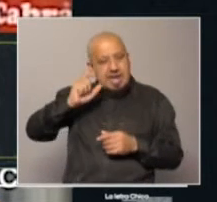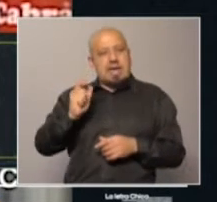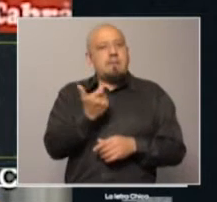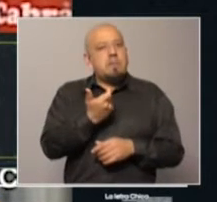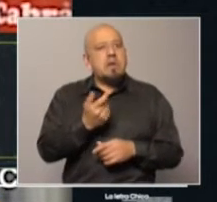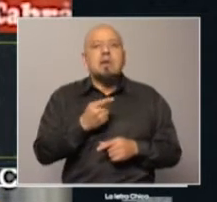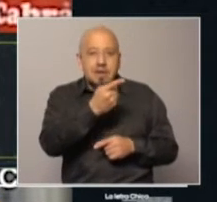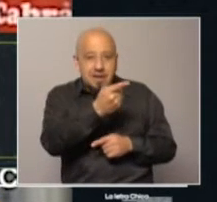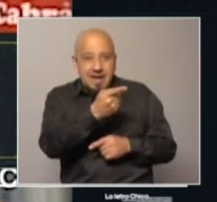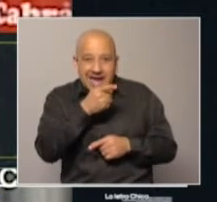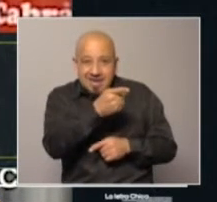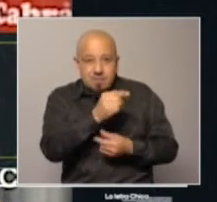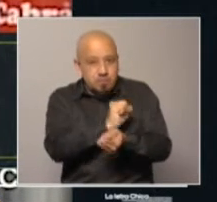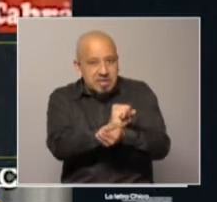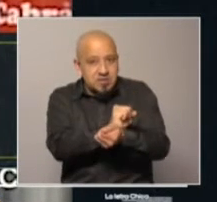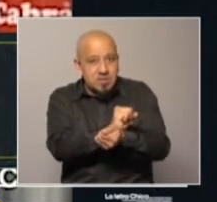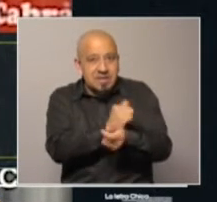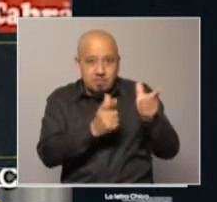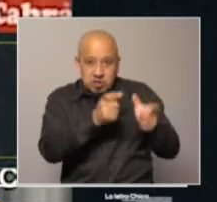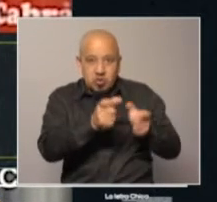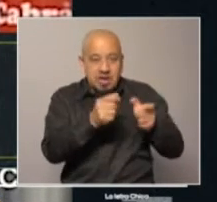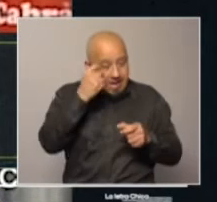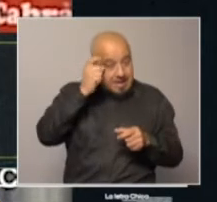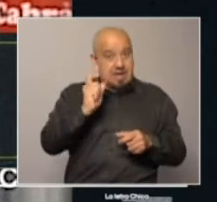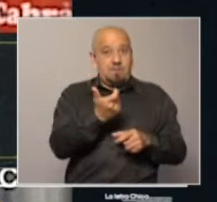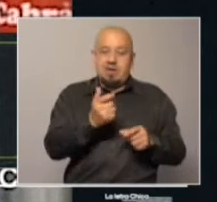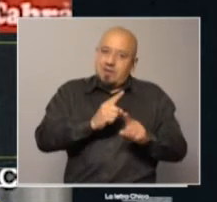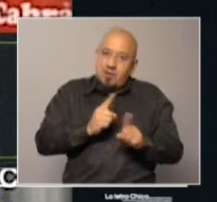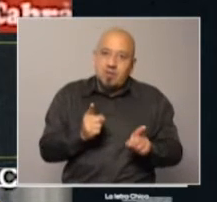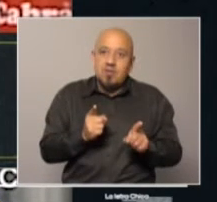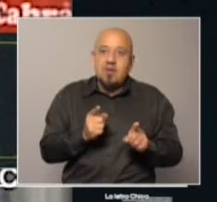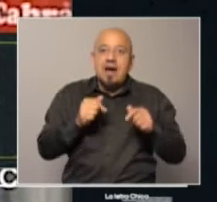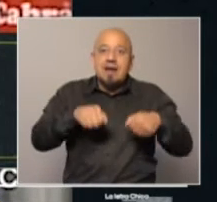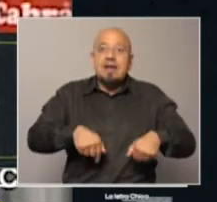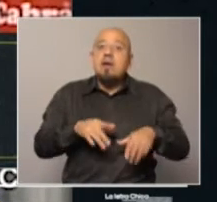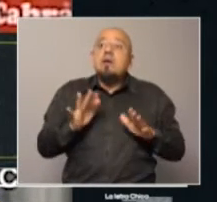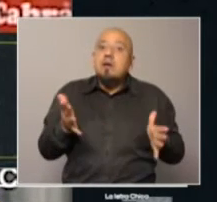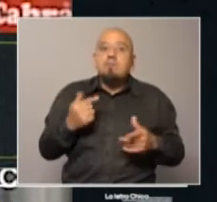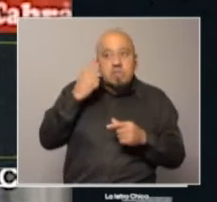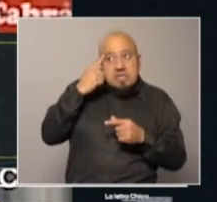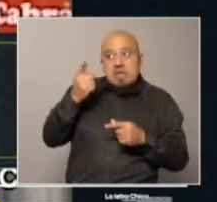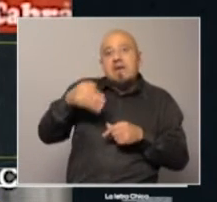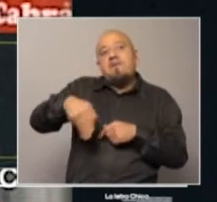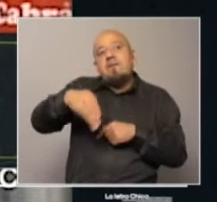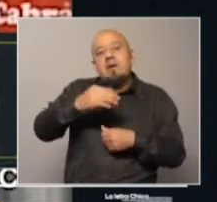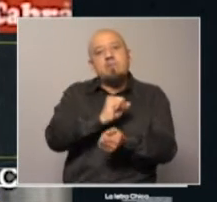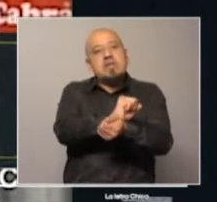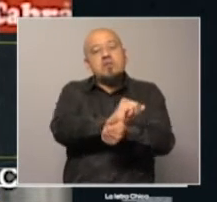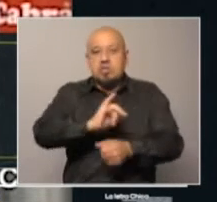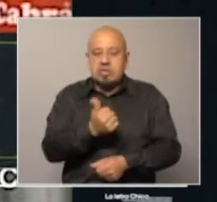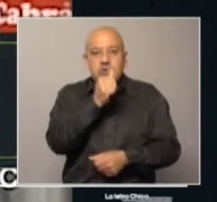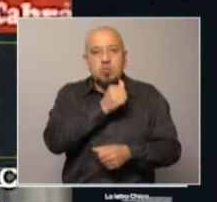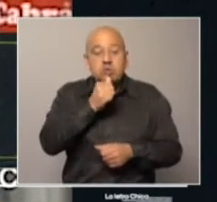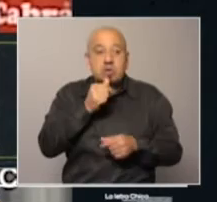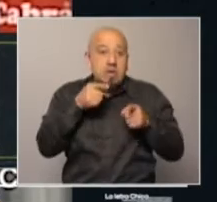eso? El país ha optado por el encierro como una medida útil, entre comillas, que